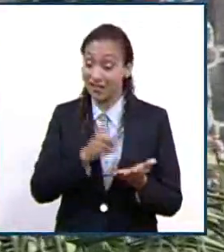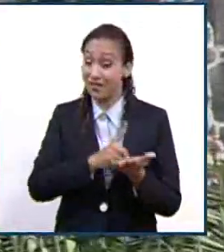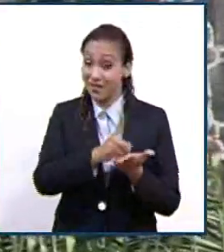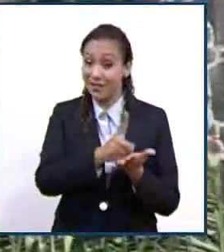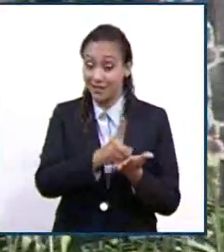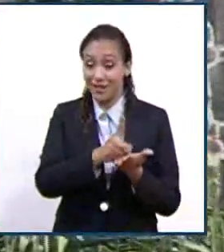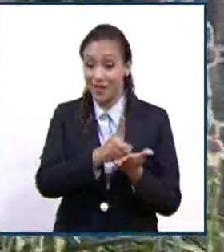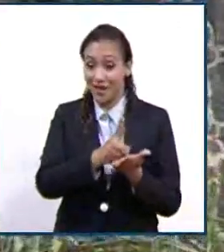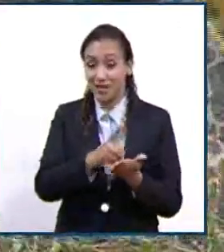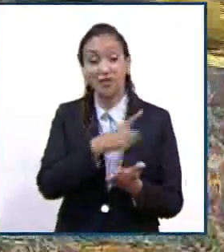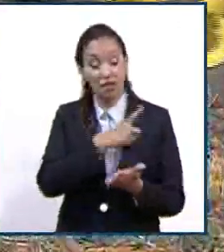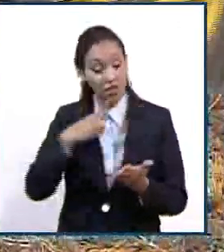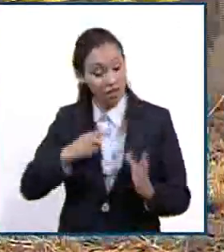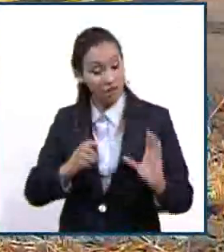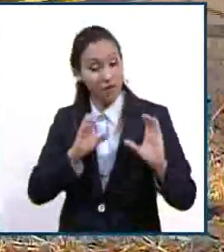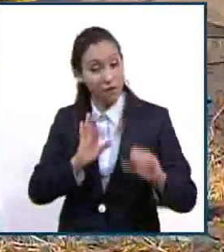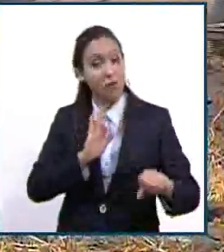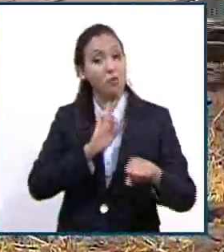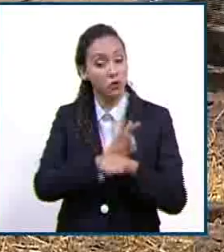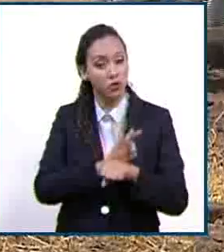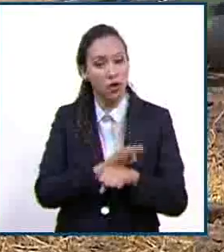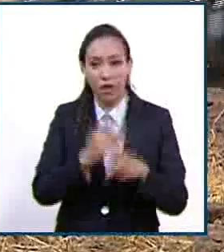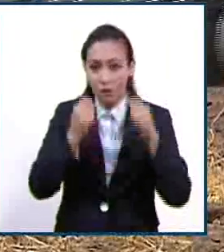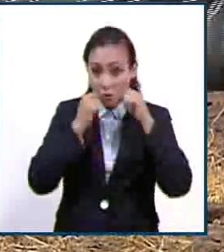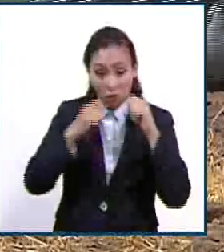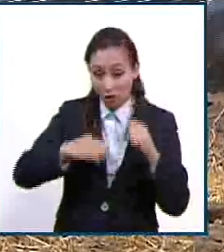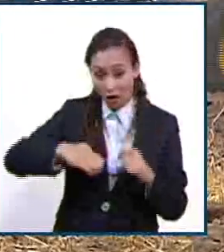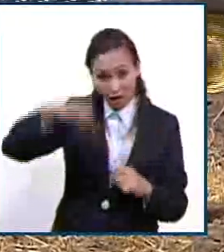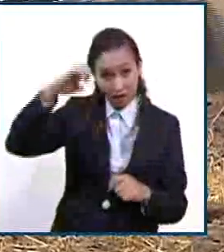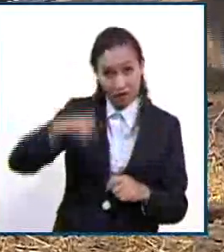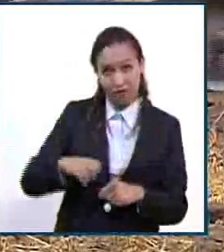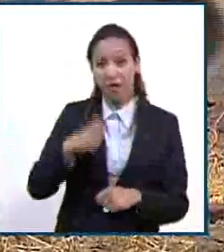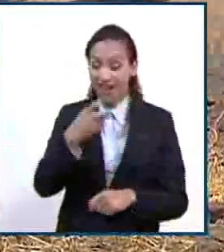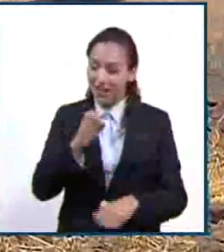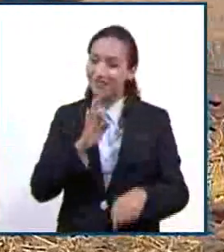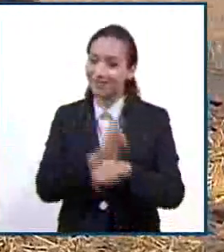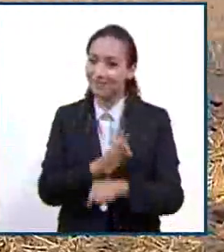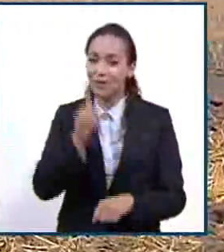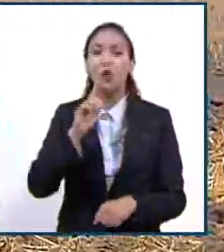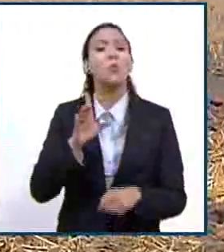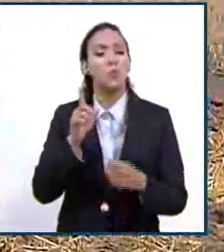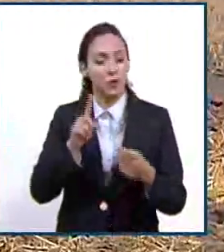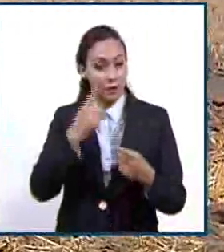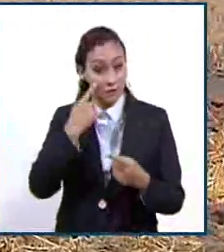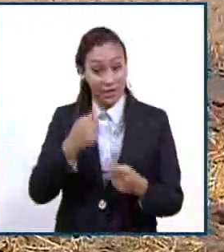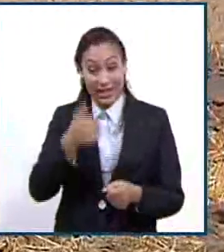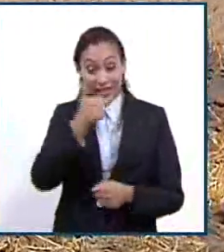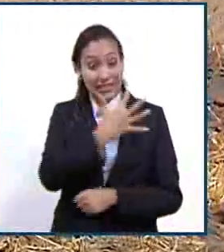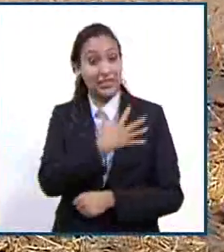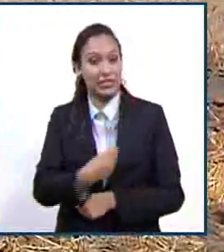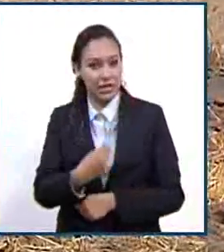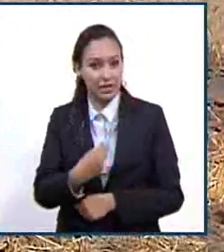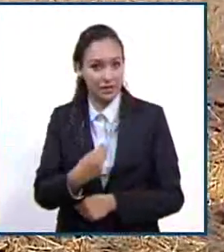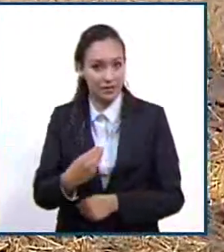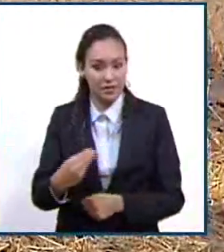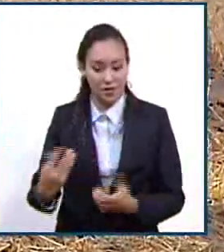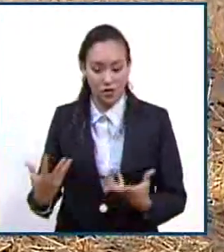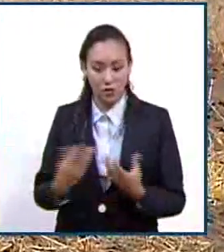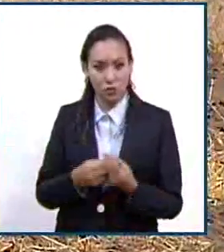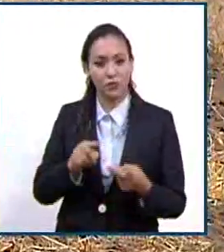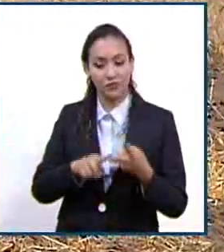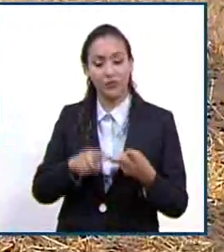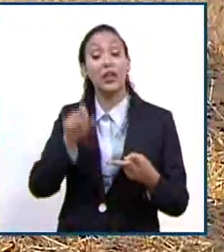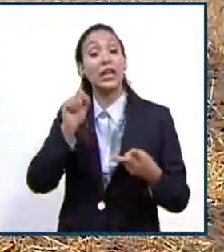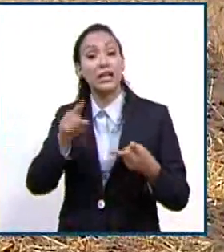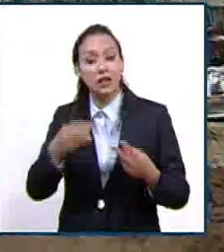con perspectiva de género y adulta mayor. Pues además de dedicarse a la crianza de sus 6 hijos, se dedicó a la siembra de sorgo